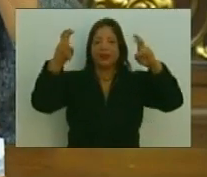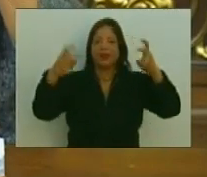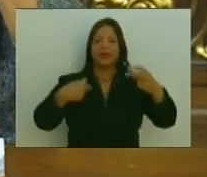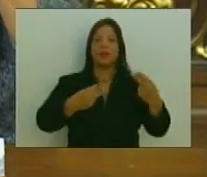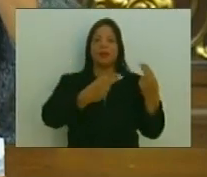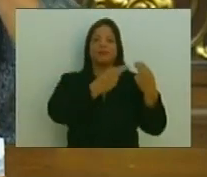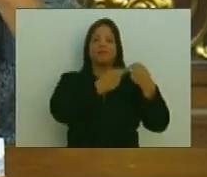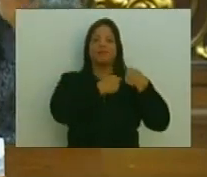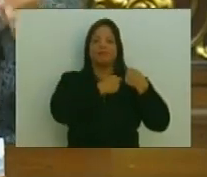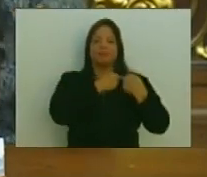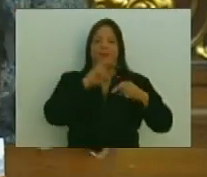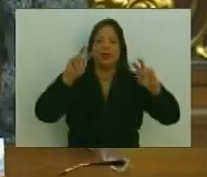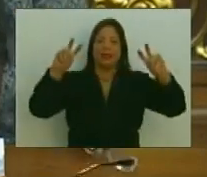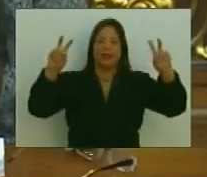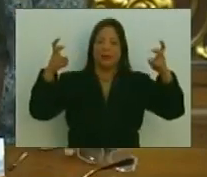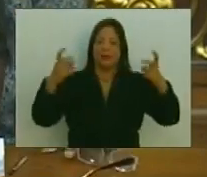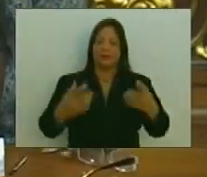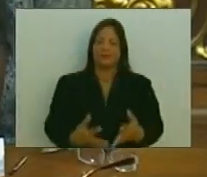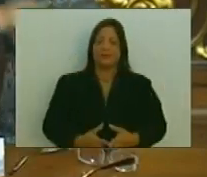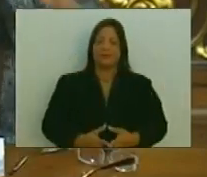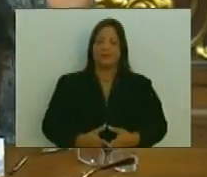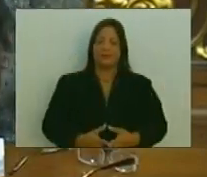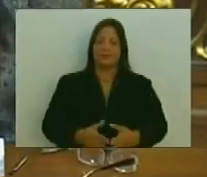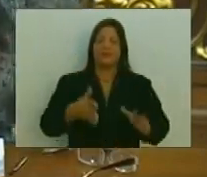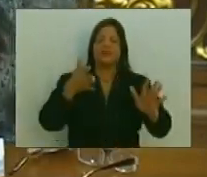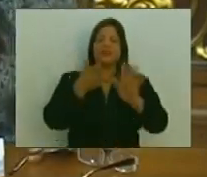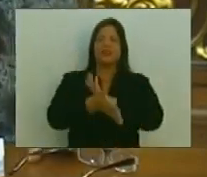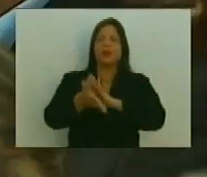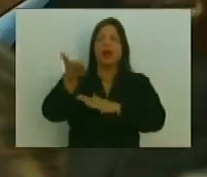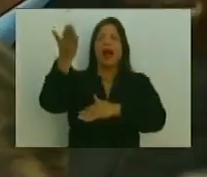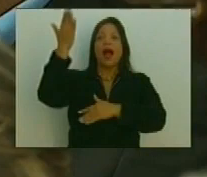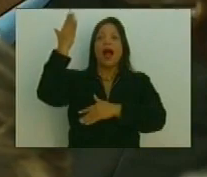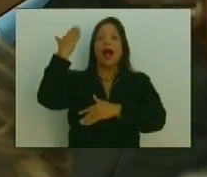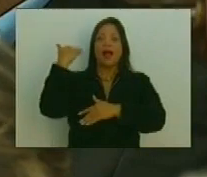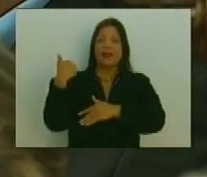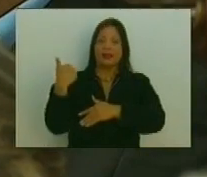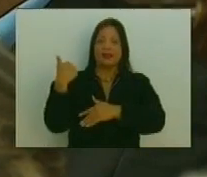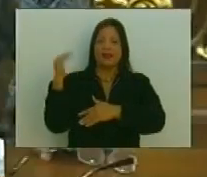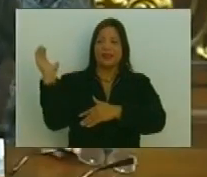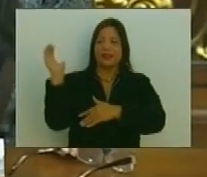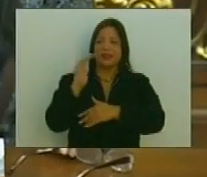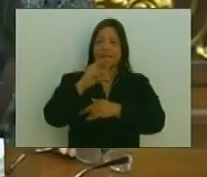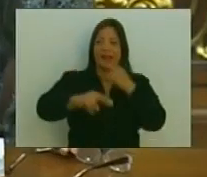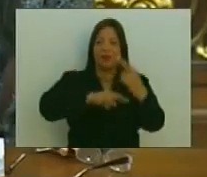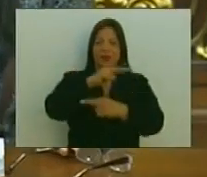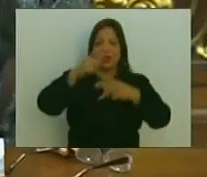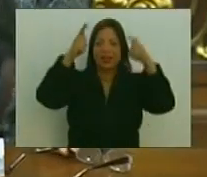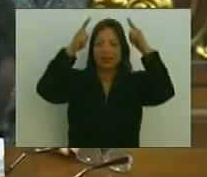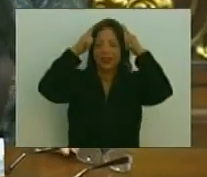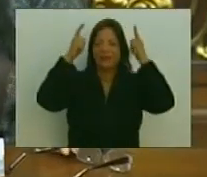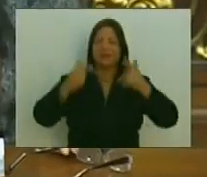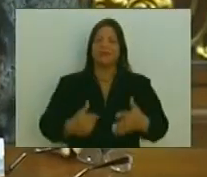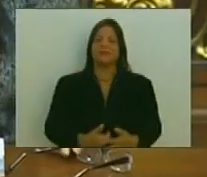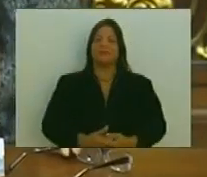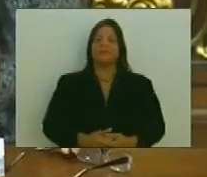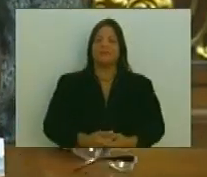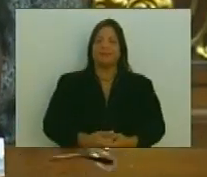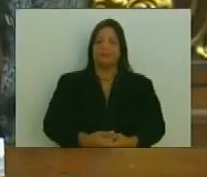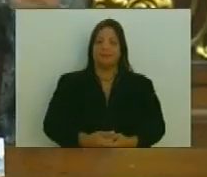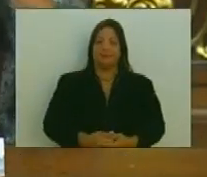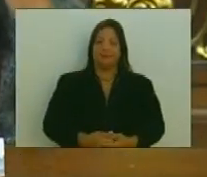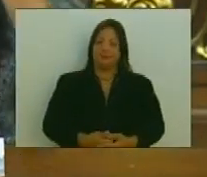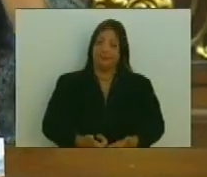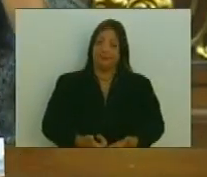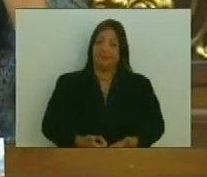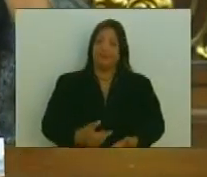correspondido asumir lo que sucedía antes de la llegada del comandante Chávez.